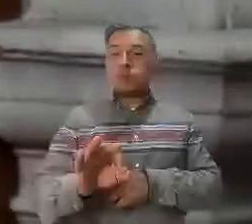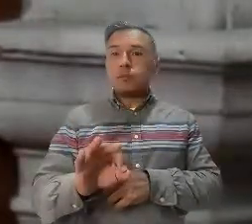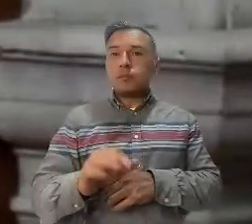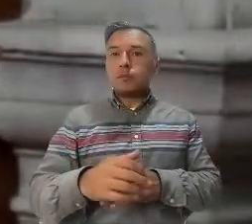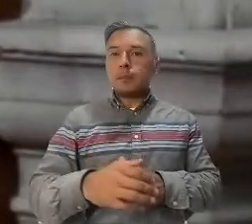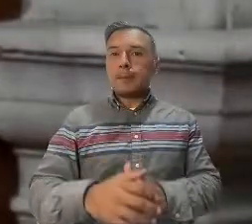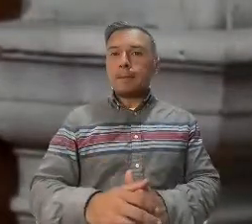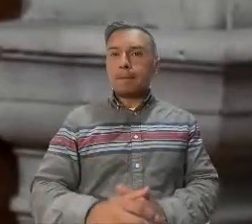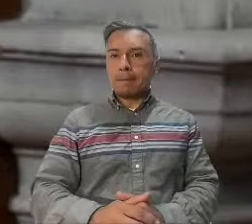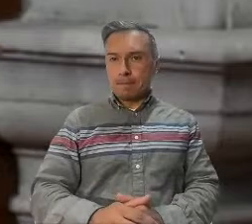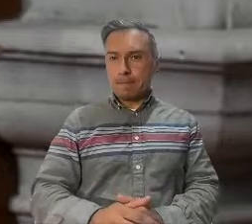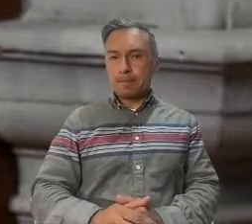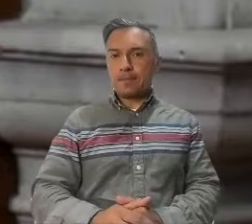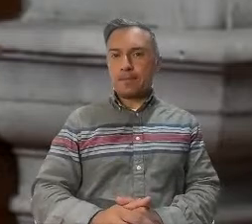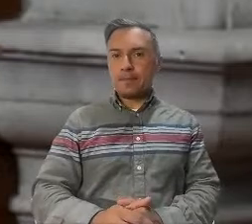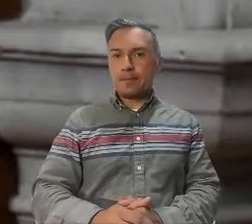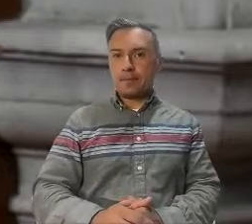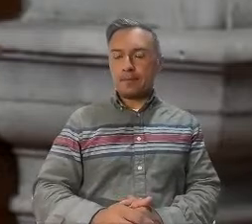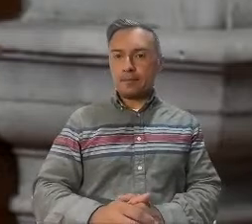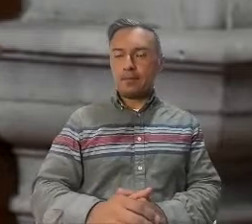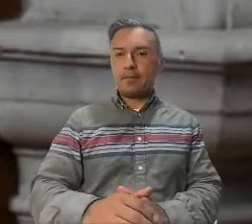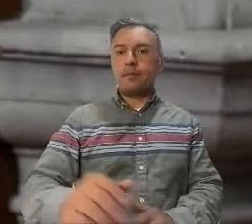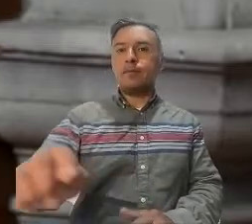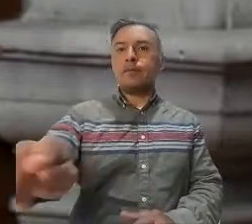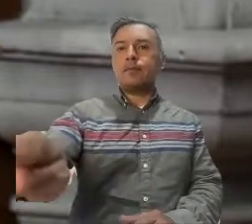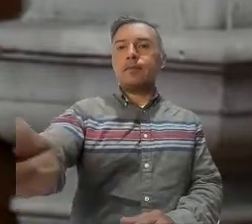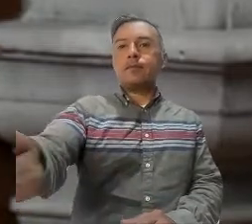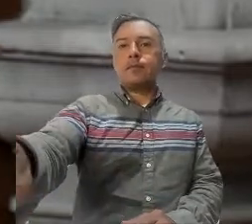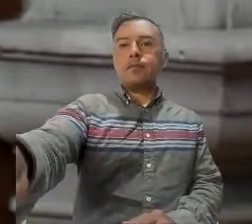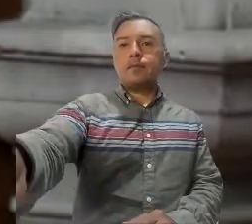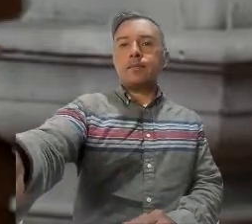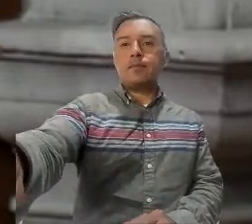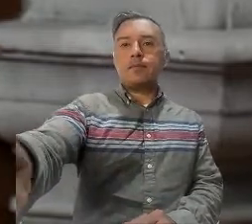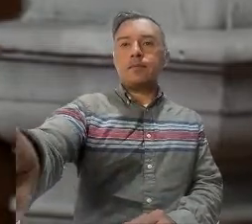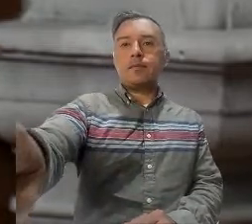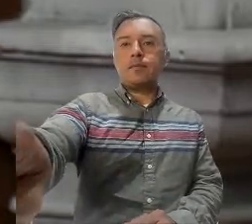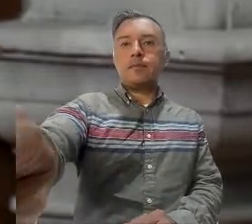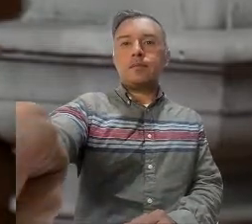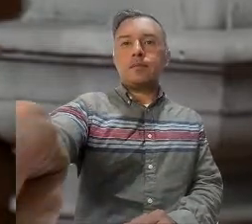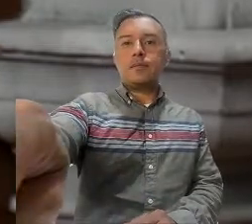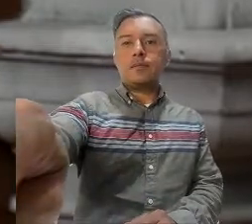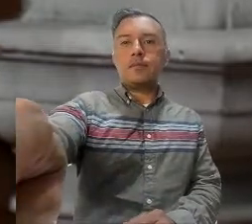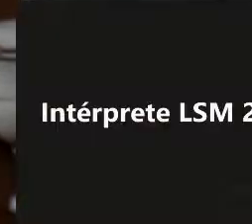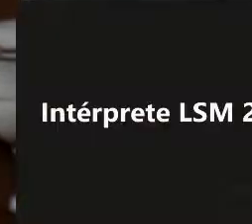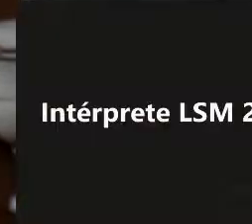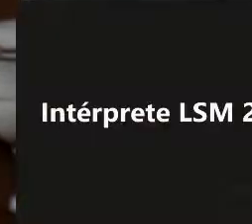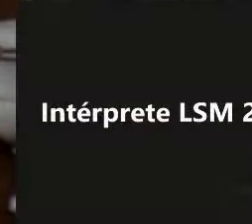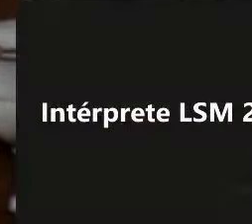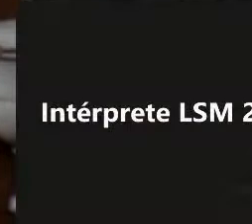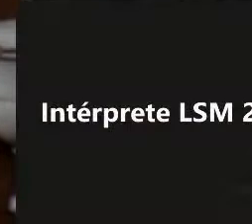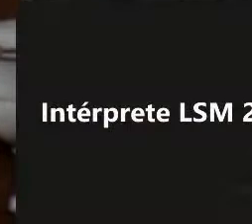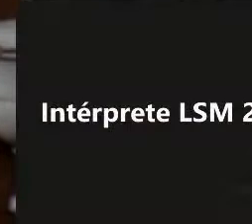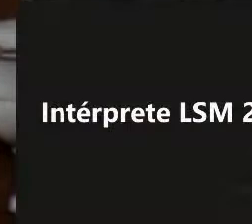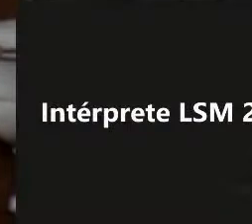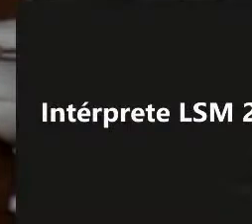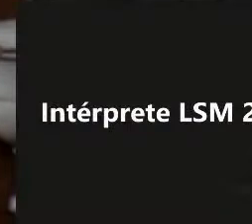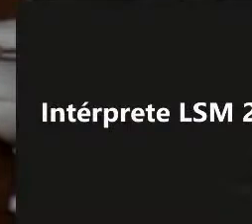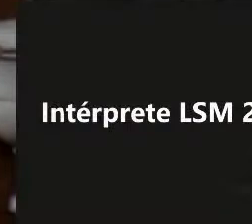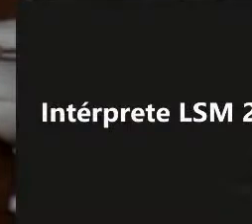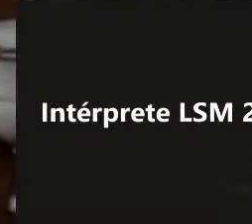intencionadas, siendo el 18%, y los descuidos de personas que no apagan bien sus cigarros o fogatas, con